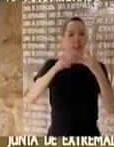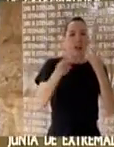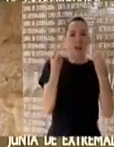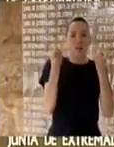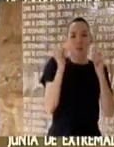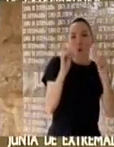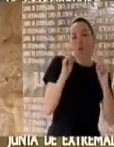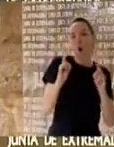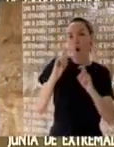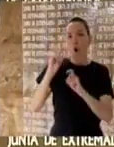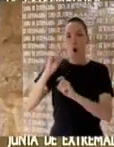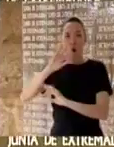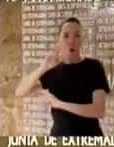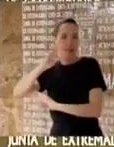corrupción.